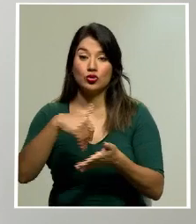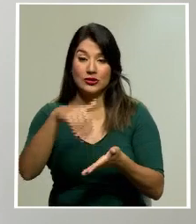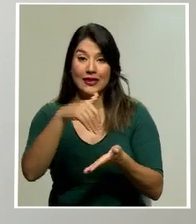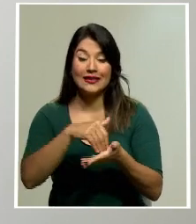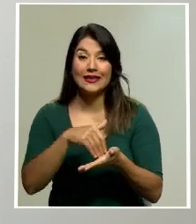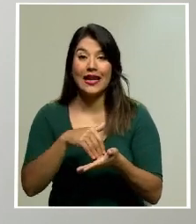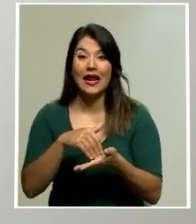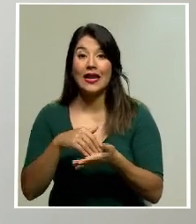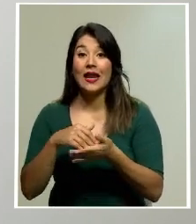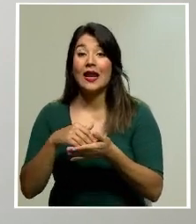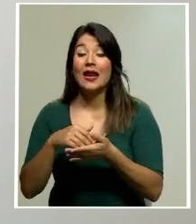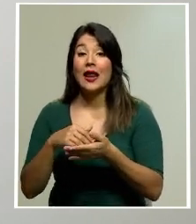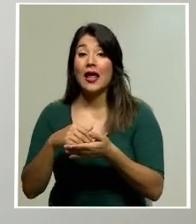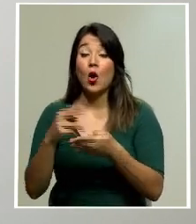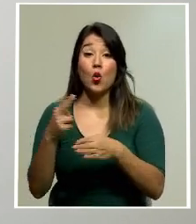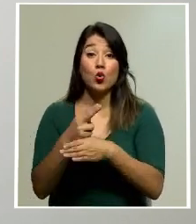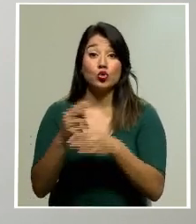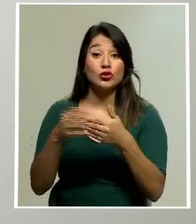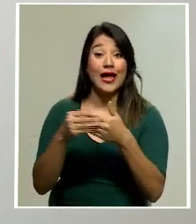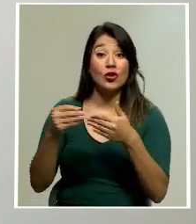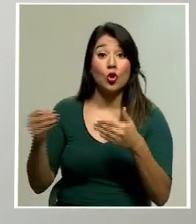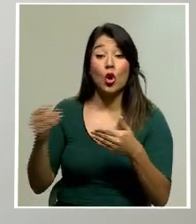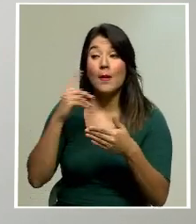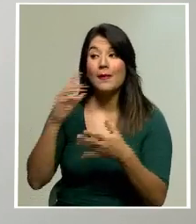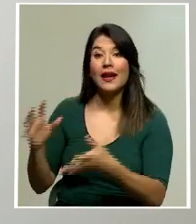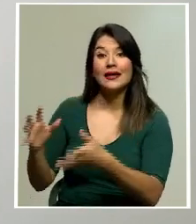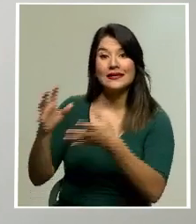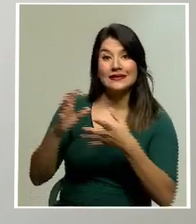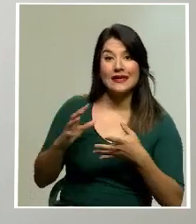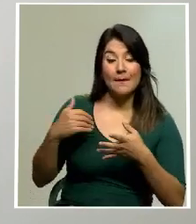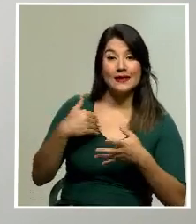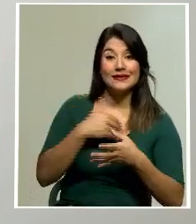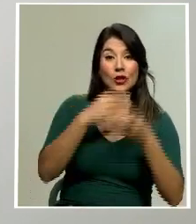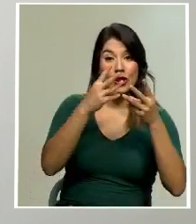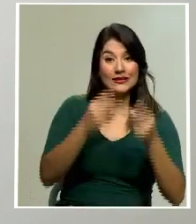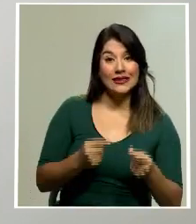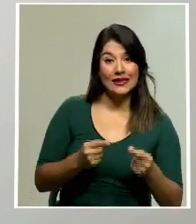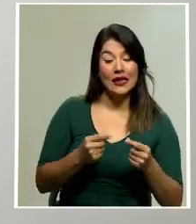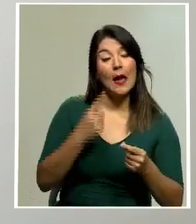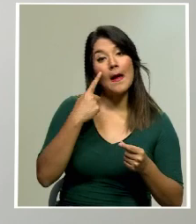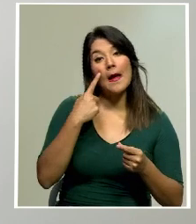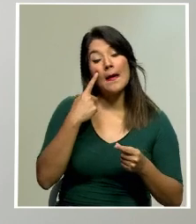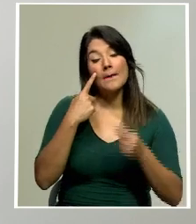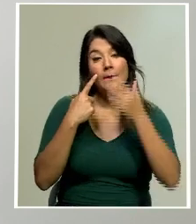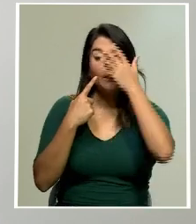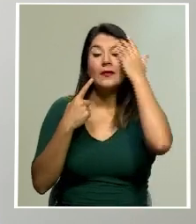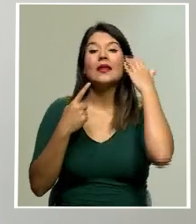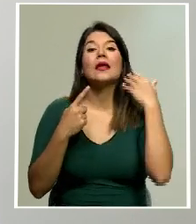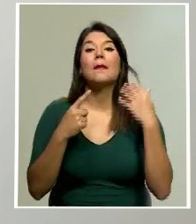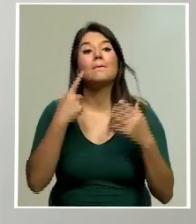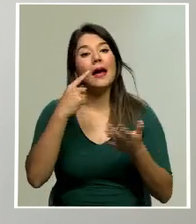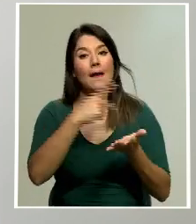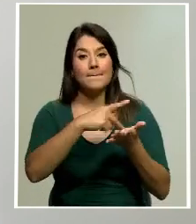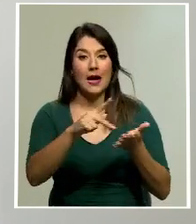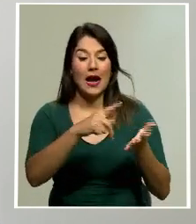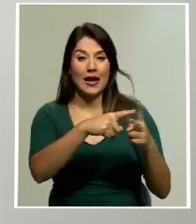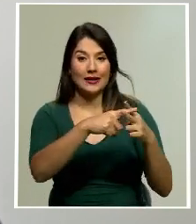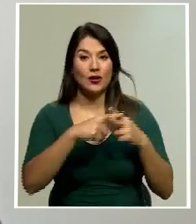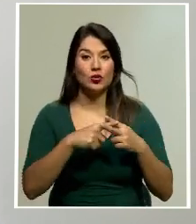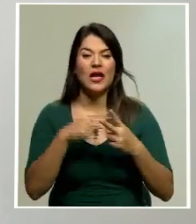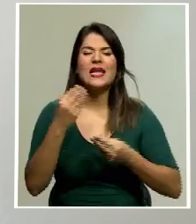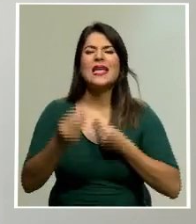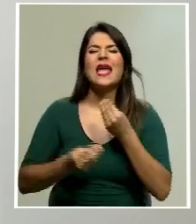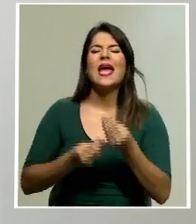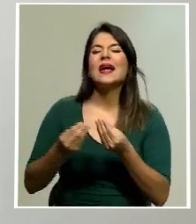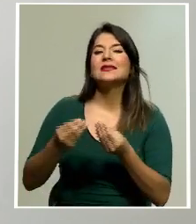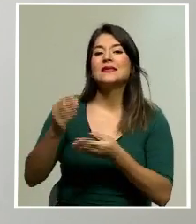tomado la cantidad de dólares para entregarlas a Hacienda y que ellos satisfagan la deuda. ¿Qué es lo que hace el Banco Central? Primero toma de sus divisas